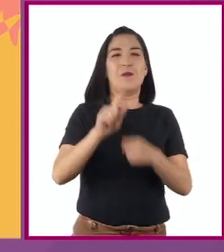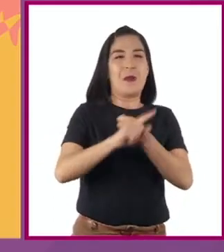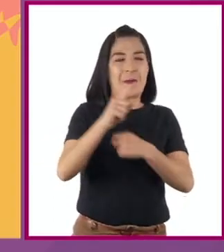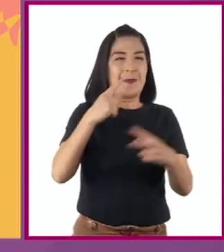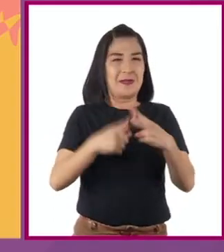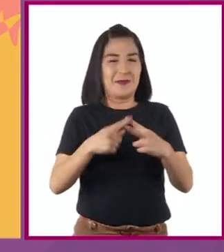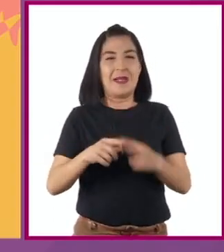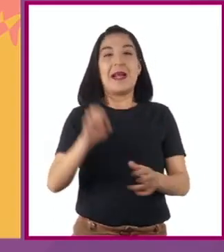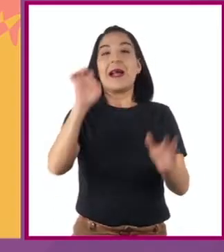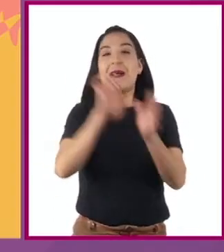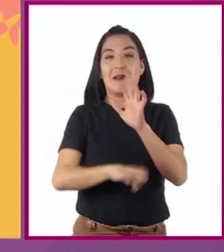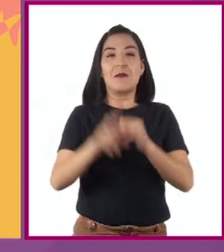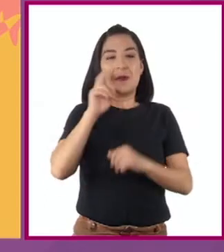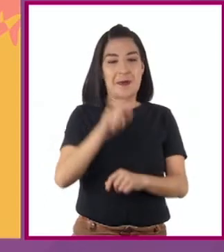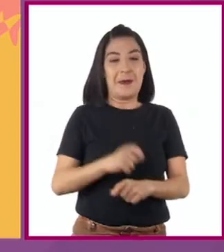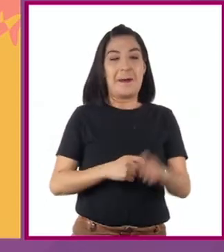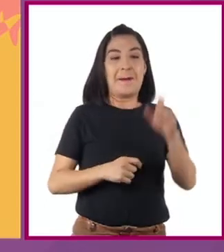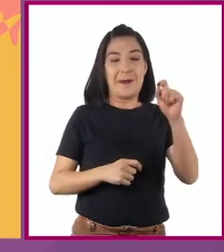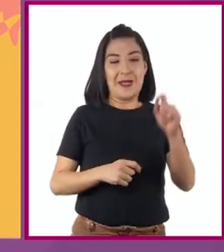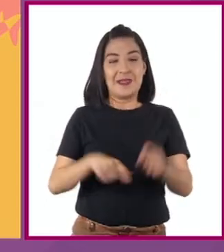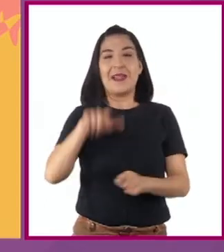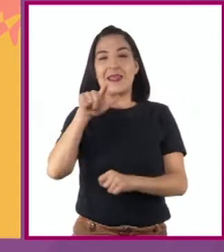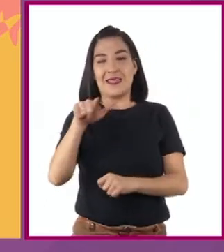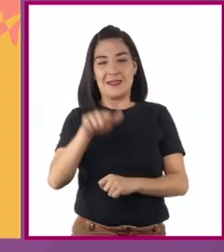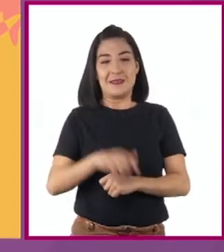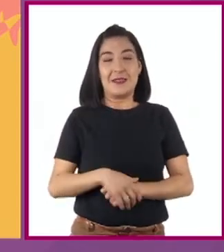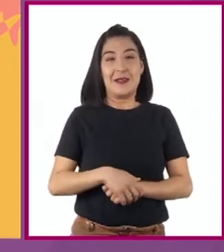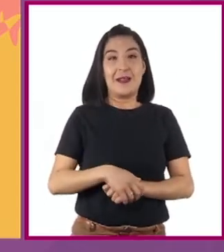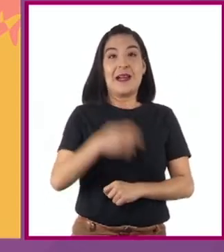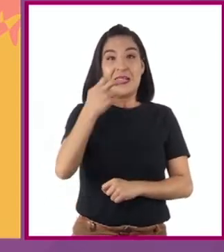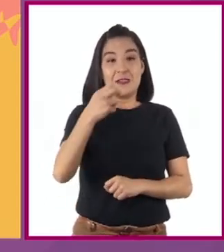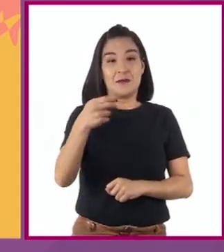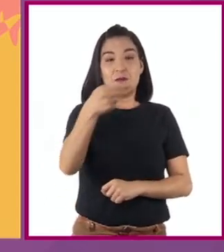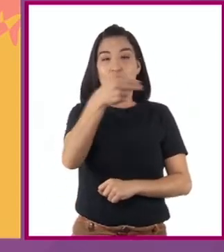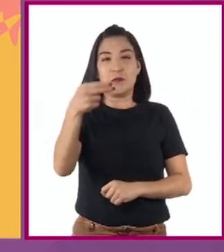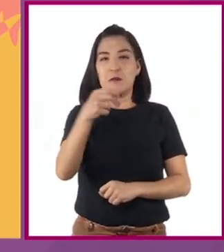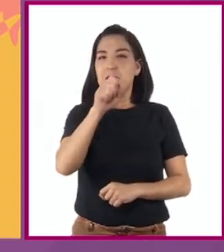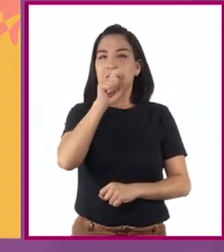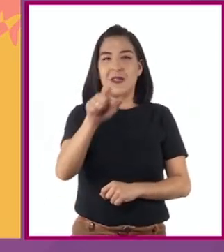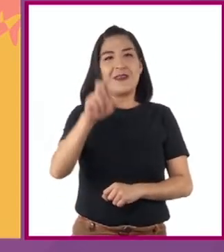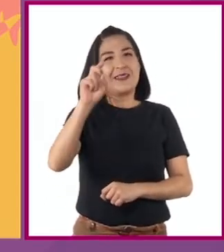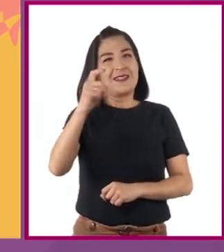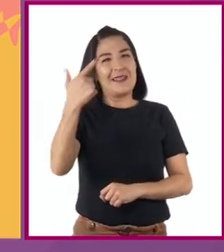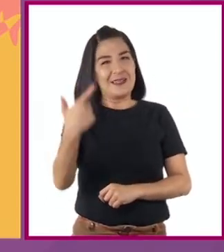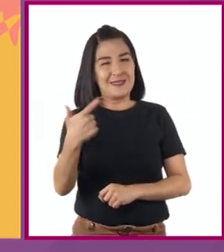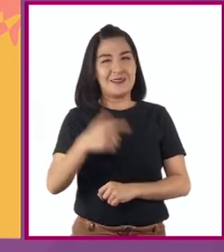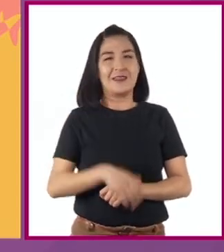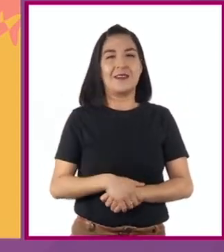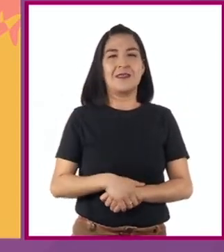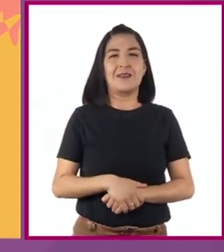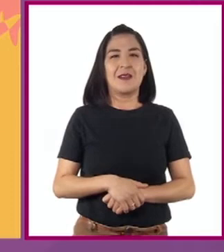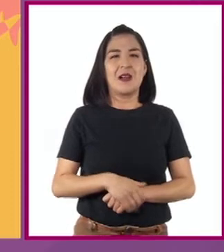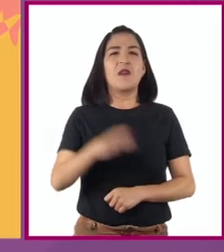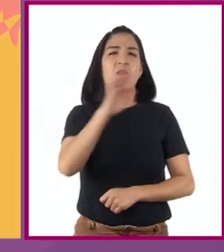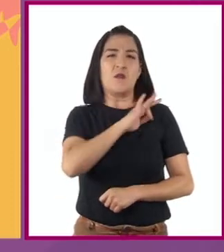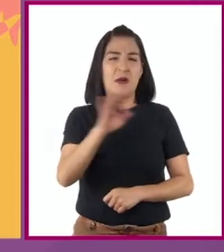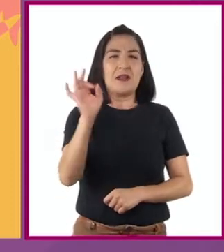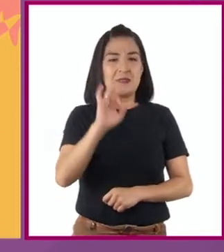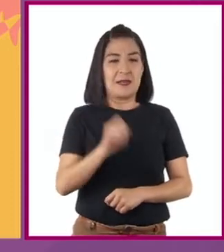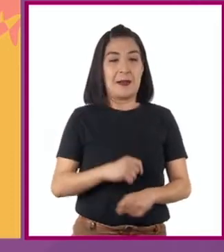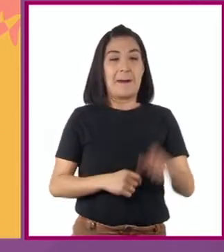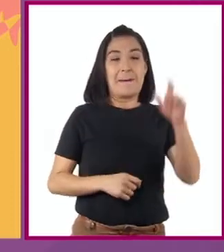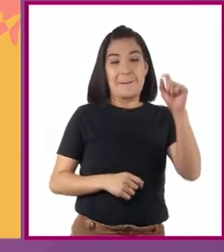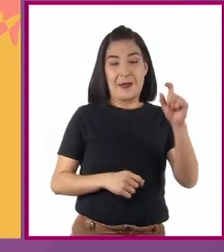ejemplo, 20 y 17. La suma de estos números es igual a 37. ¿Pueden ser 20